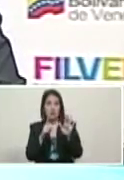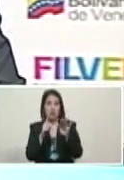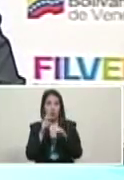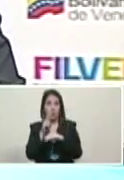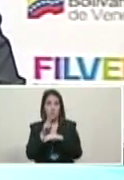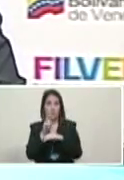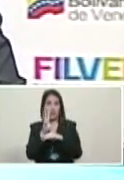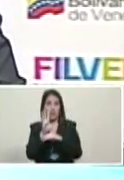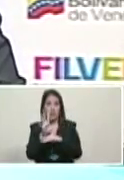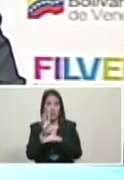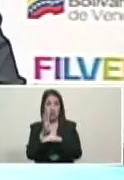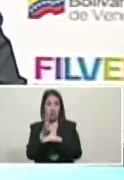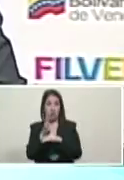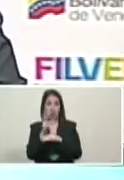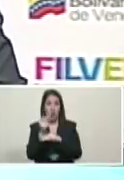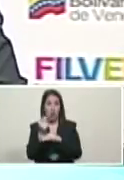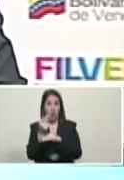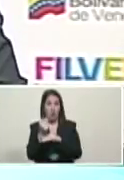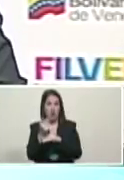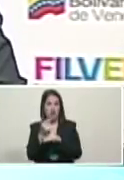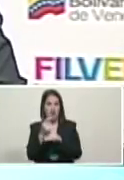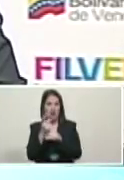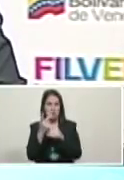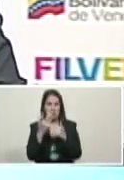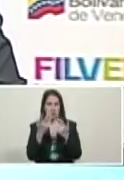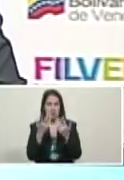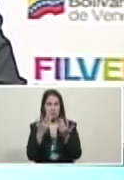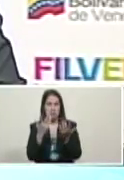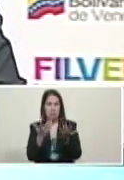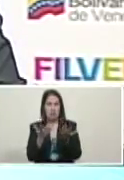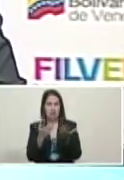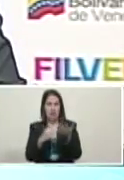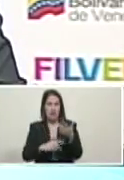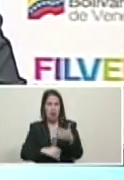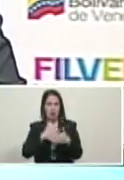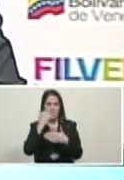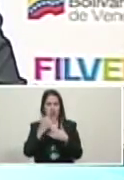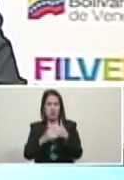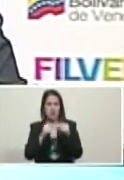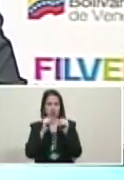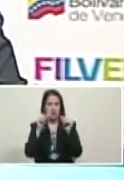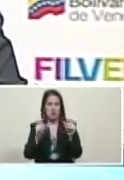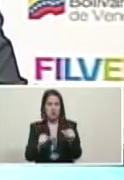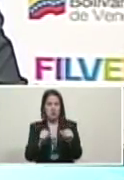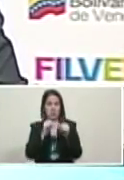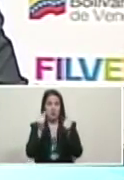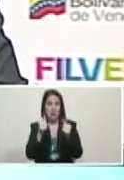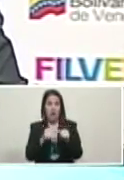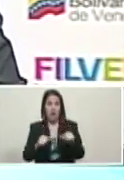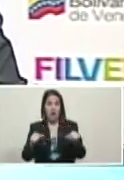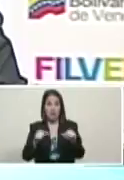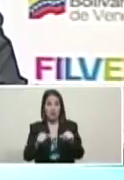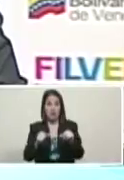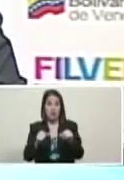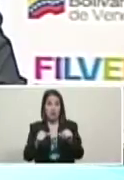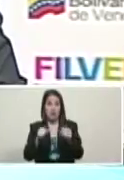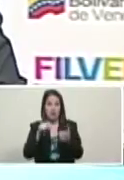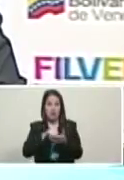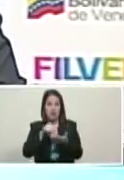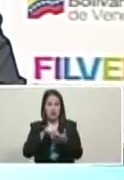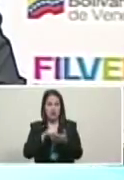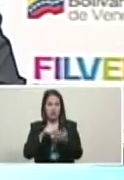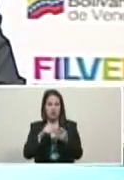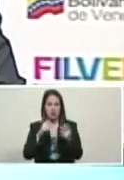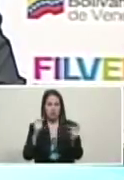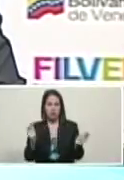54.885.625 bolívares para el proyecto de recuperación del sistema de escuelas de artes, centros de formación